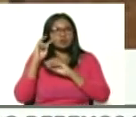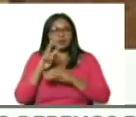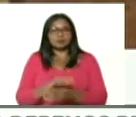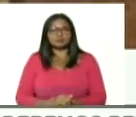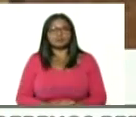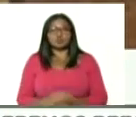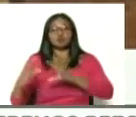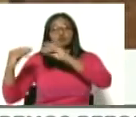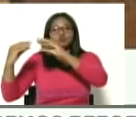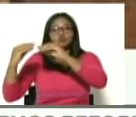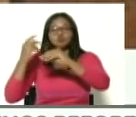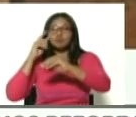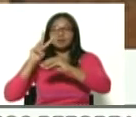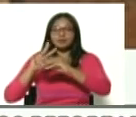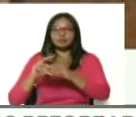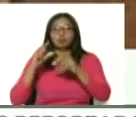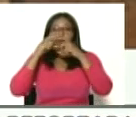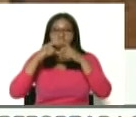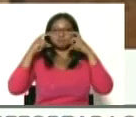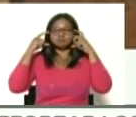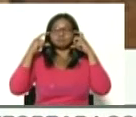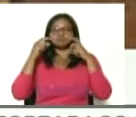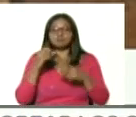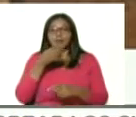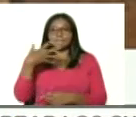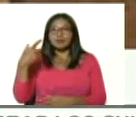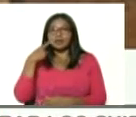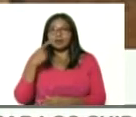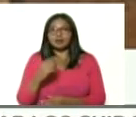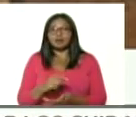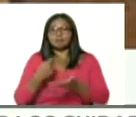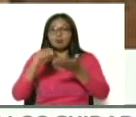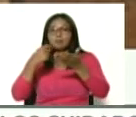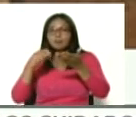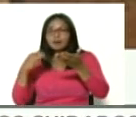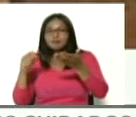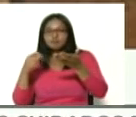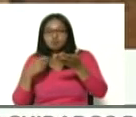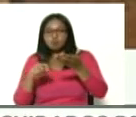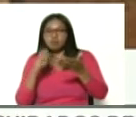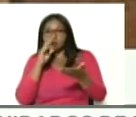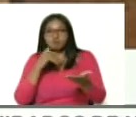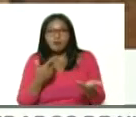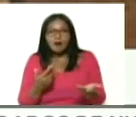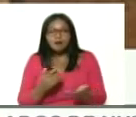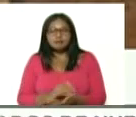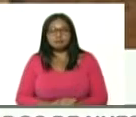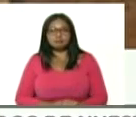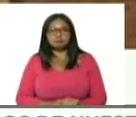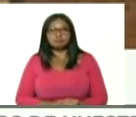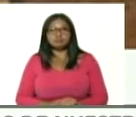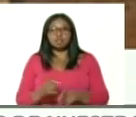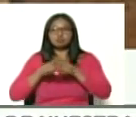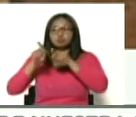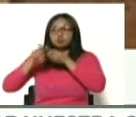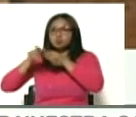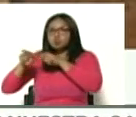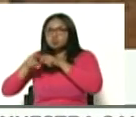viendo. El que tiene el tapaboca blanca no está tomando nota, no está tomando nota, está chismeando